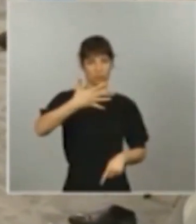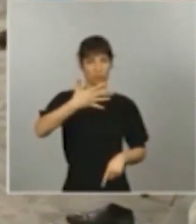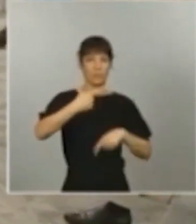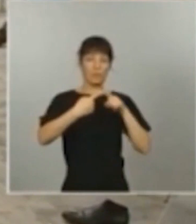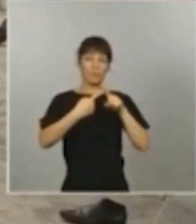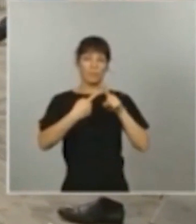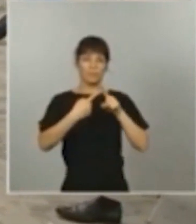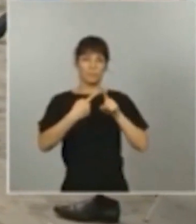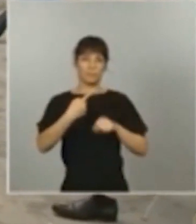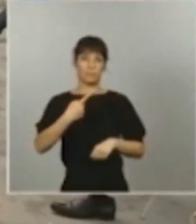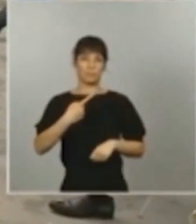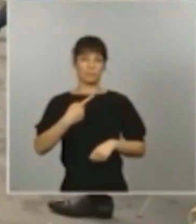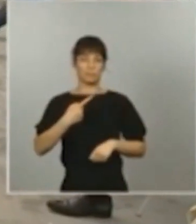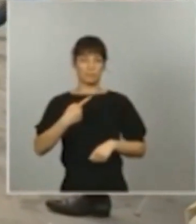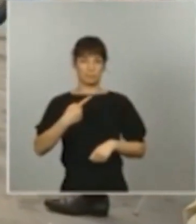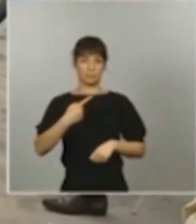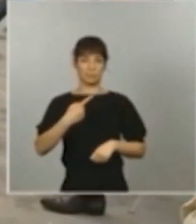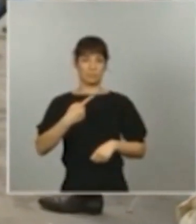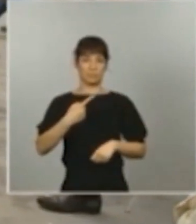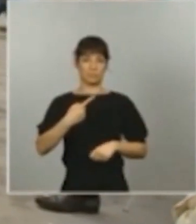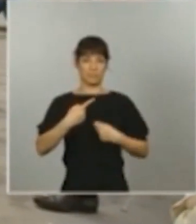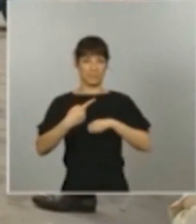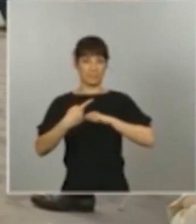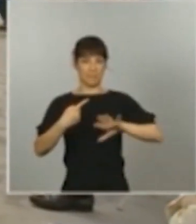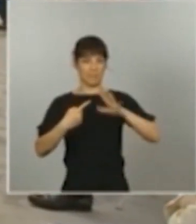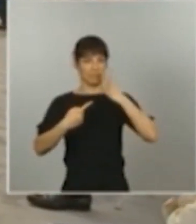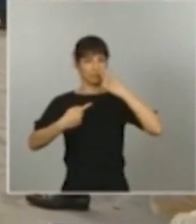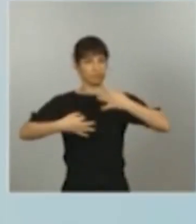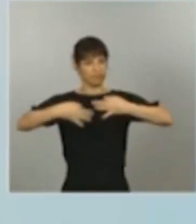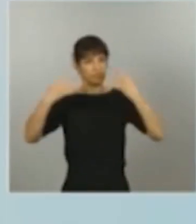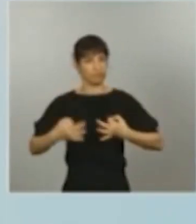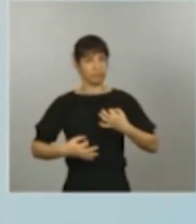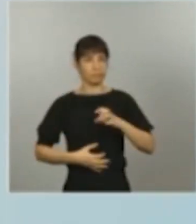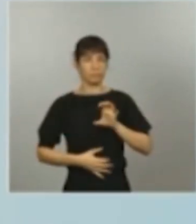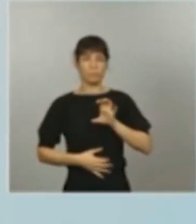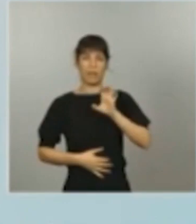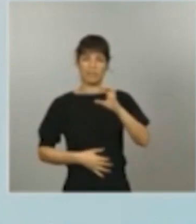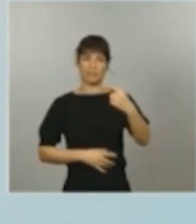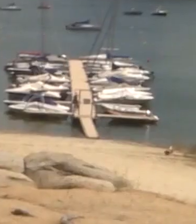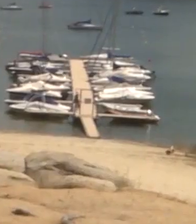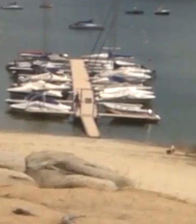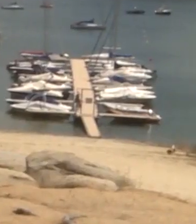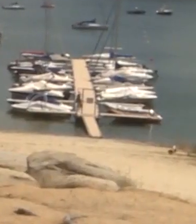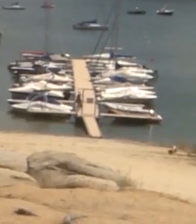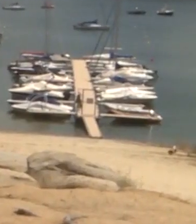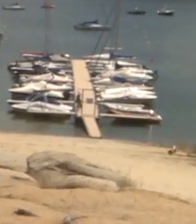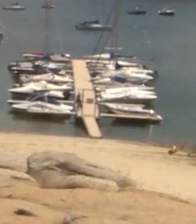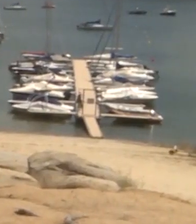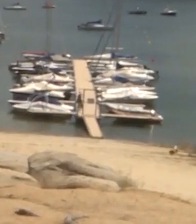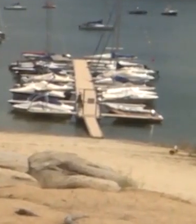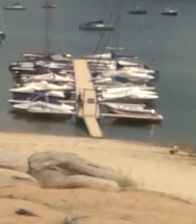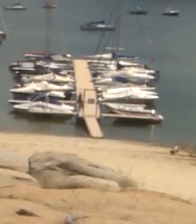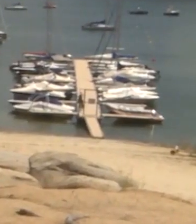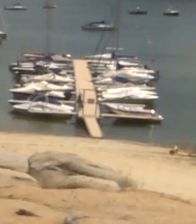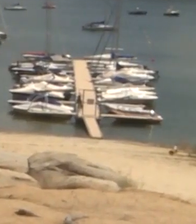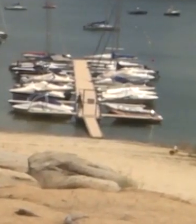país como un país como una españa con con un destino de 360 grados seguro este nuevo plan de